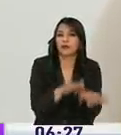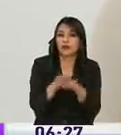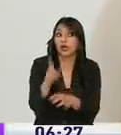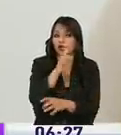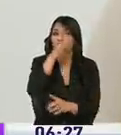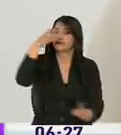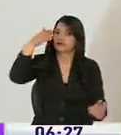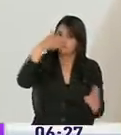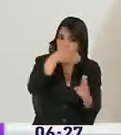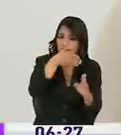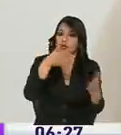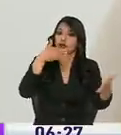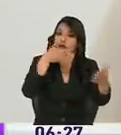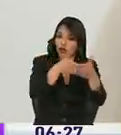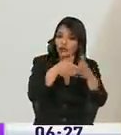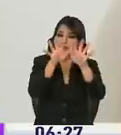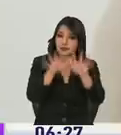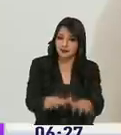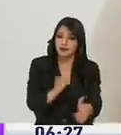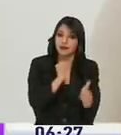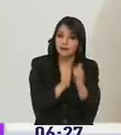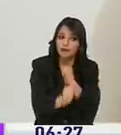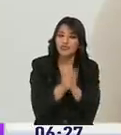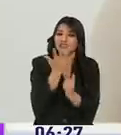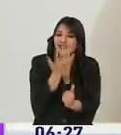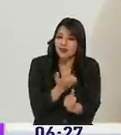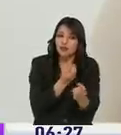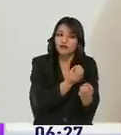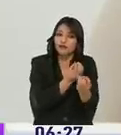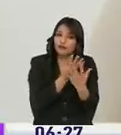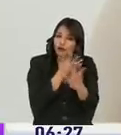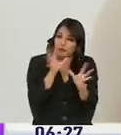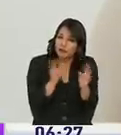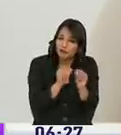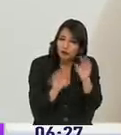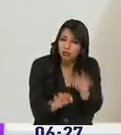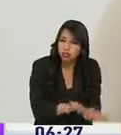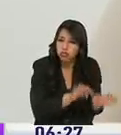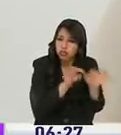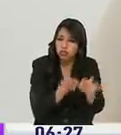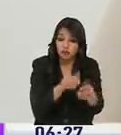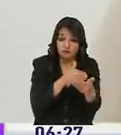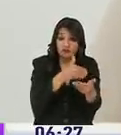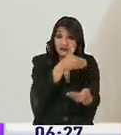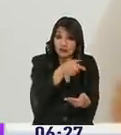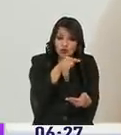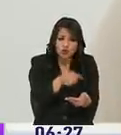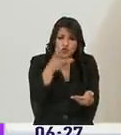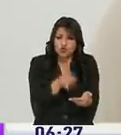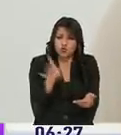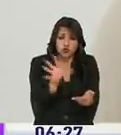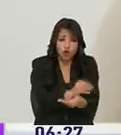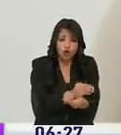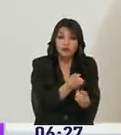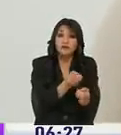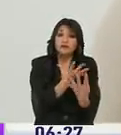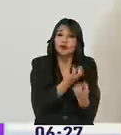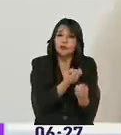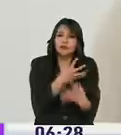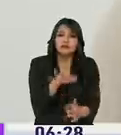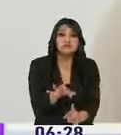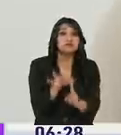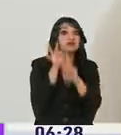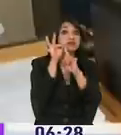dirigido en contra de la Secretaría del Deporte, ya que los bienes sustraídos son bienes que contienen exclusivamente